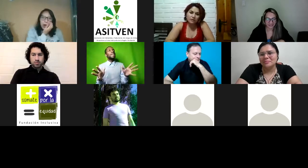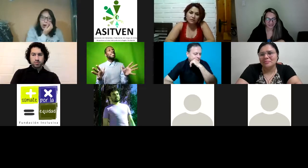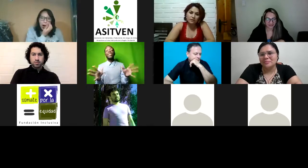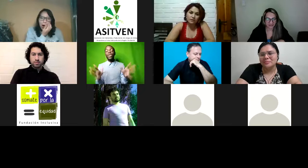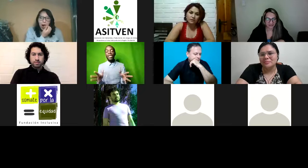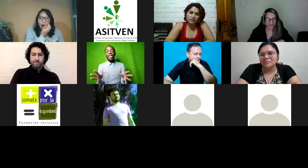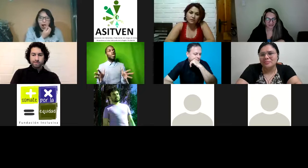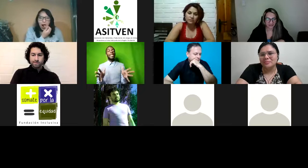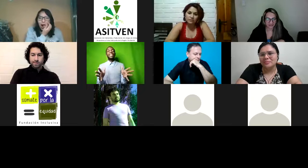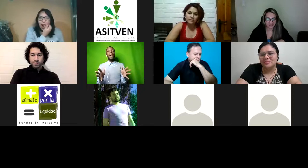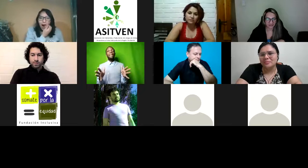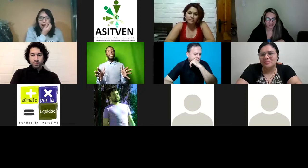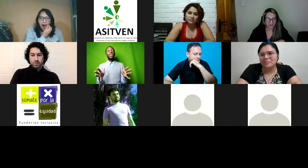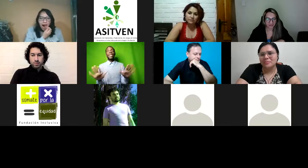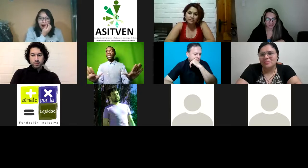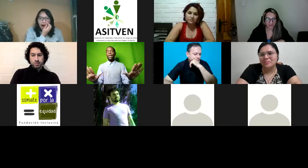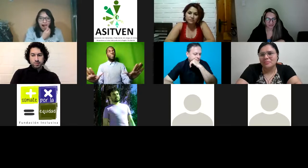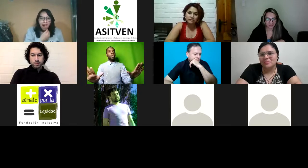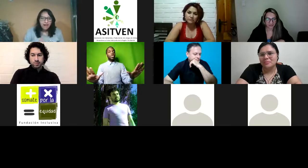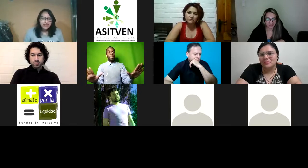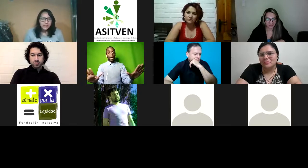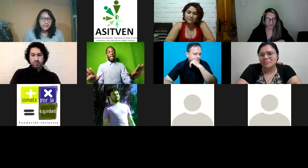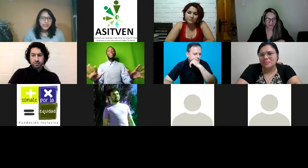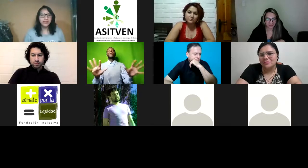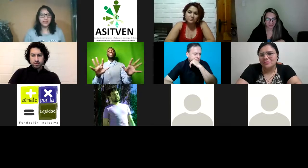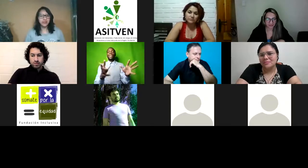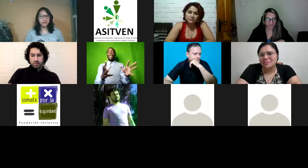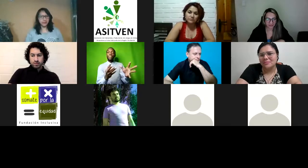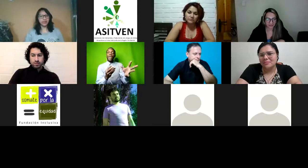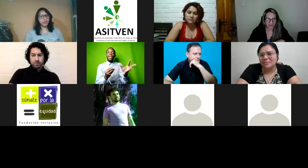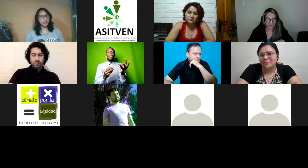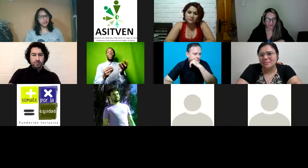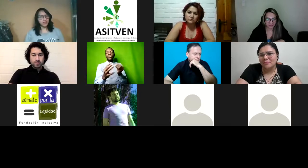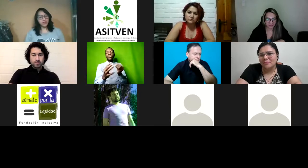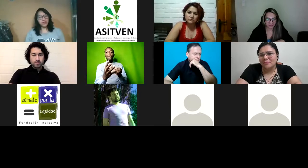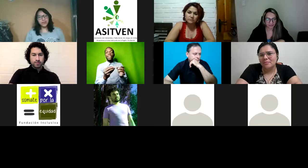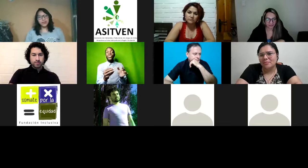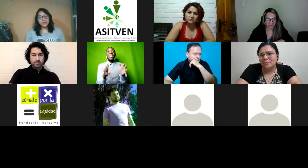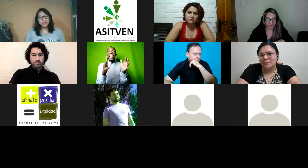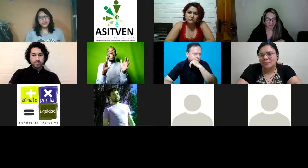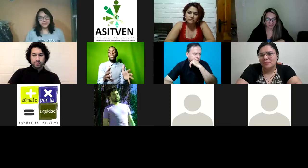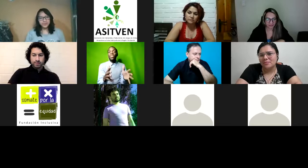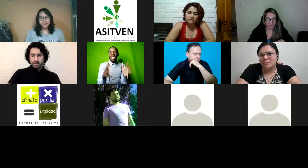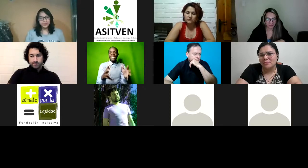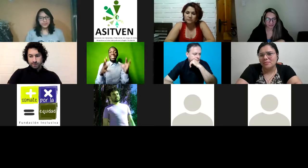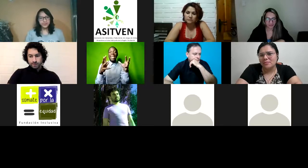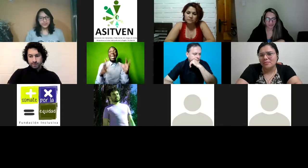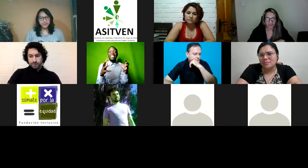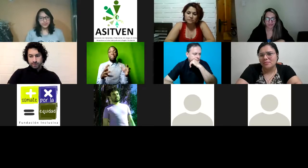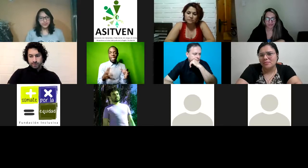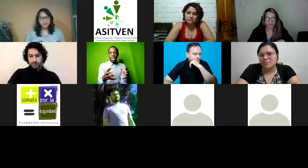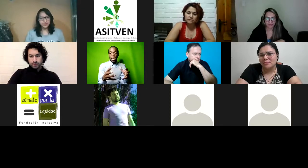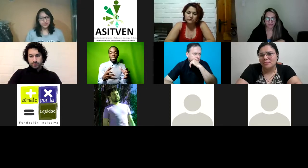de signos internacionales, pero tienes que ya, ¿dónde estoy? España. Tienes que tomar algunos elementos de la lengua de señas